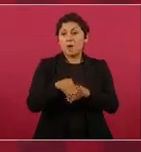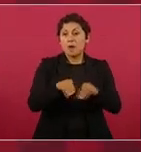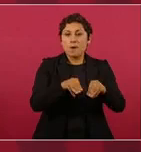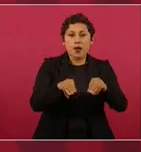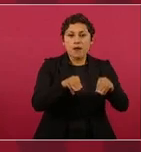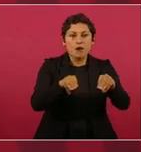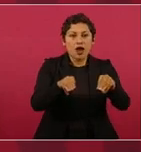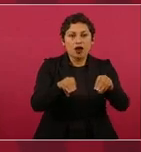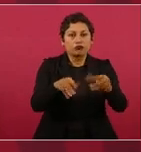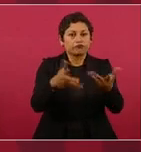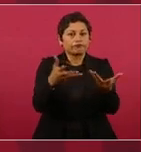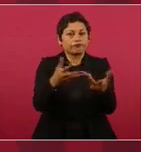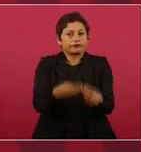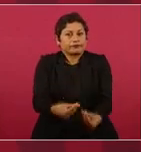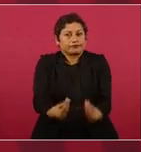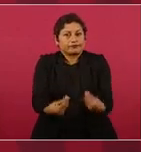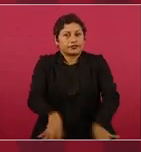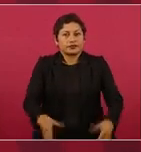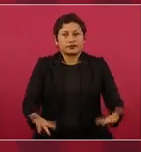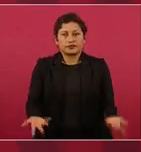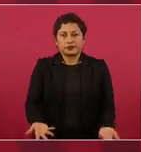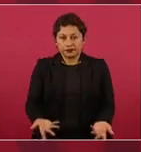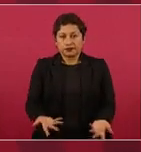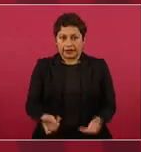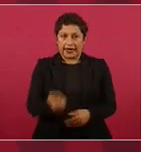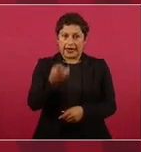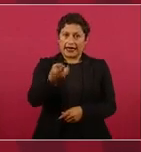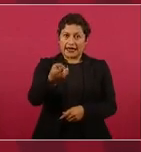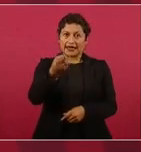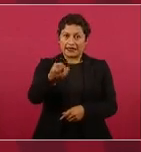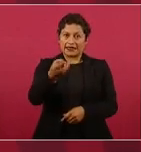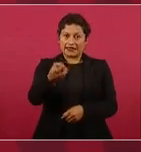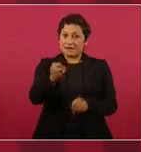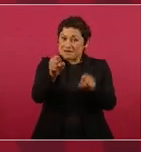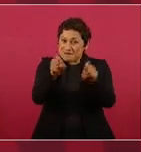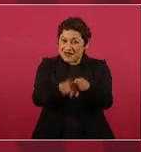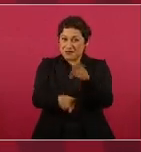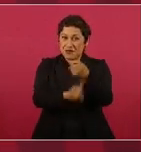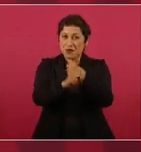Es otra de las características de la decadencia.